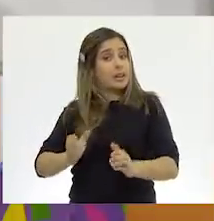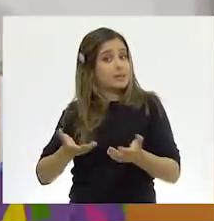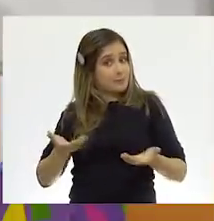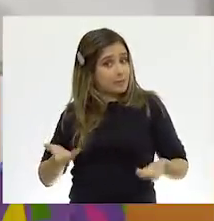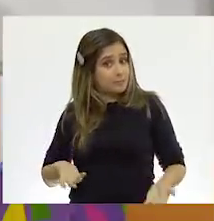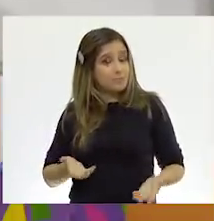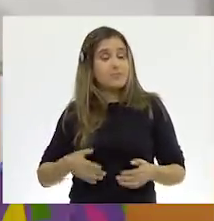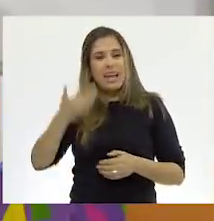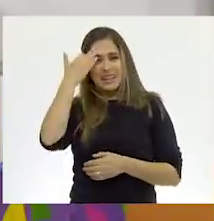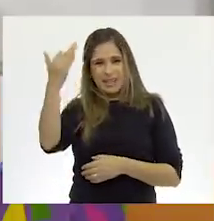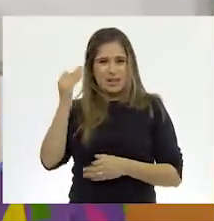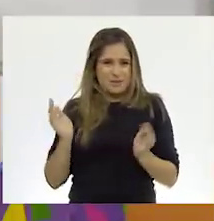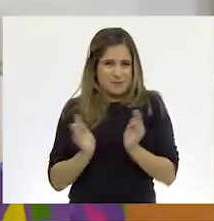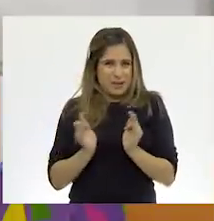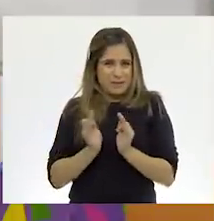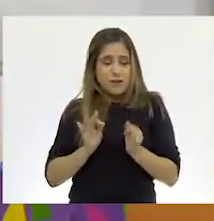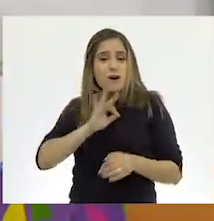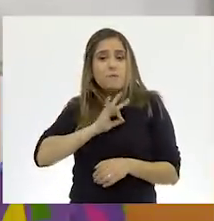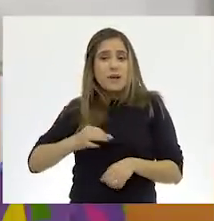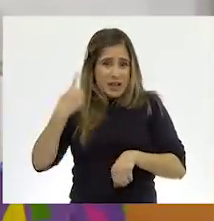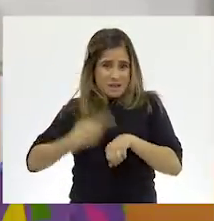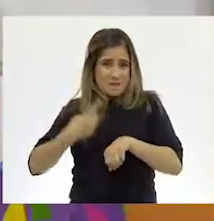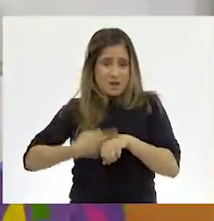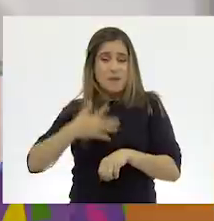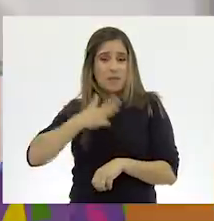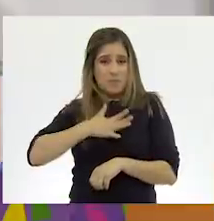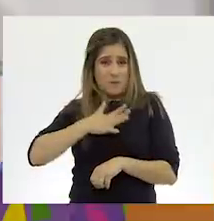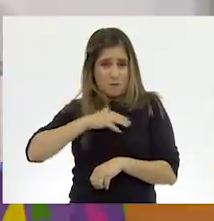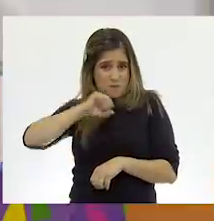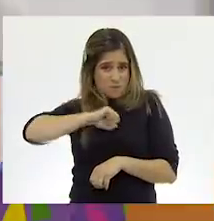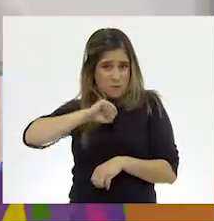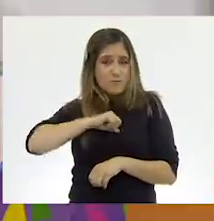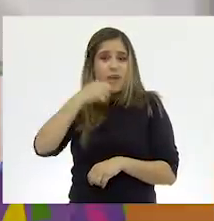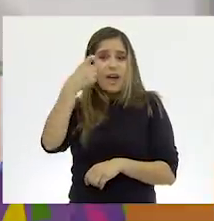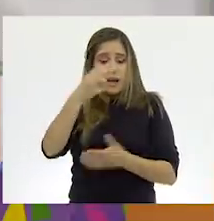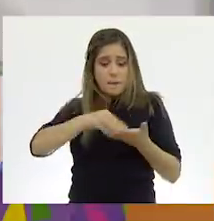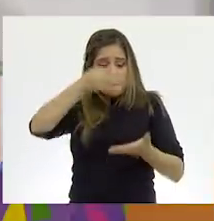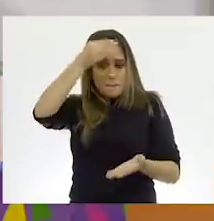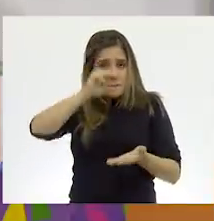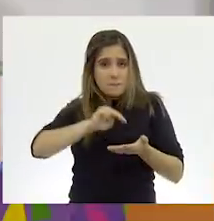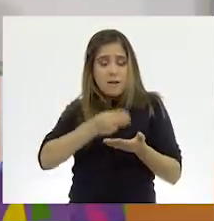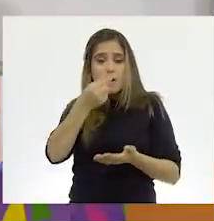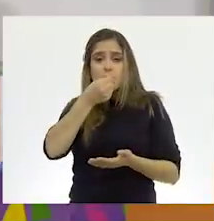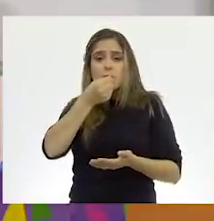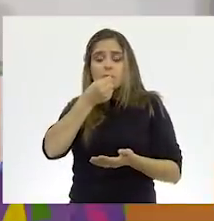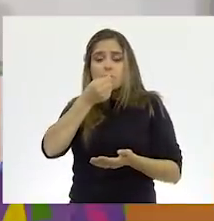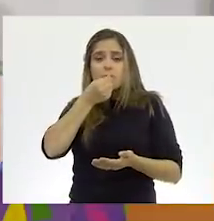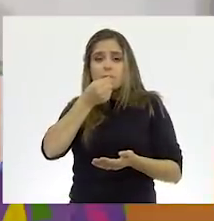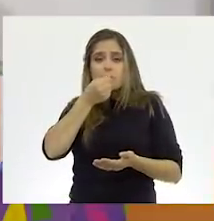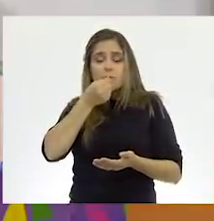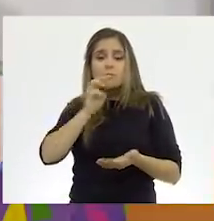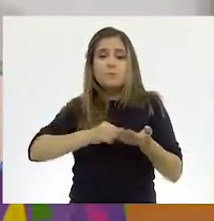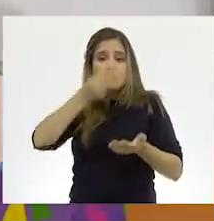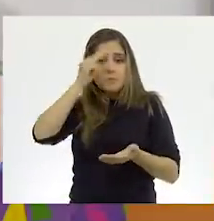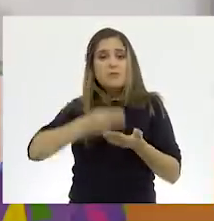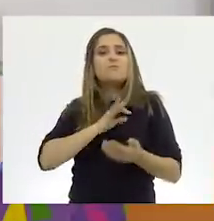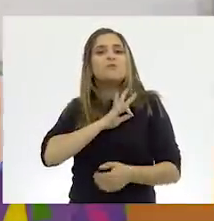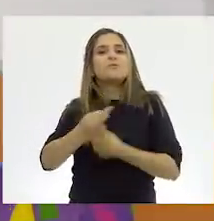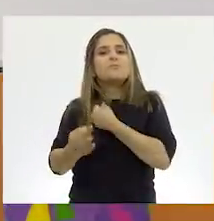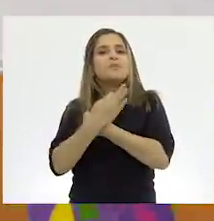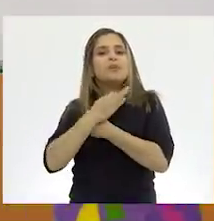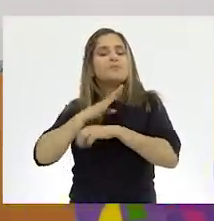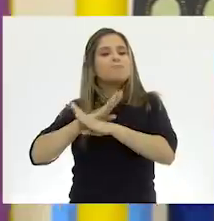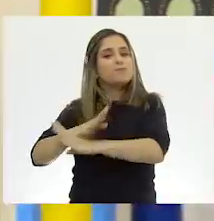época invernal, bueno, ya sabemos que un ingrediente para los medicamentos auxiliares para la tos es la miel.